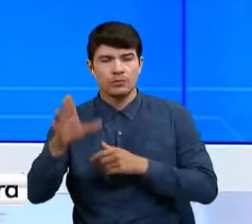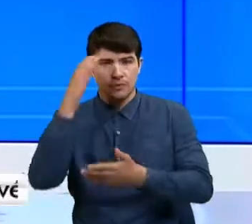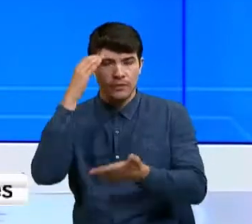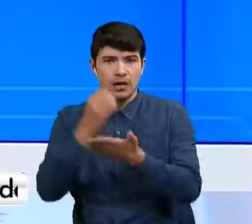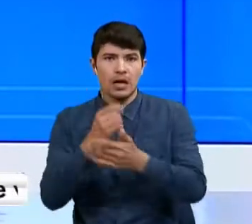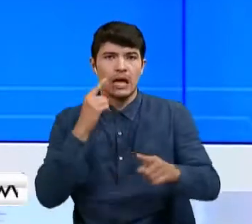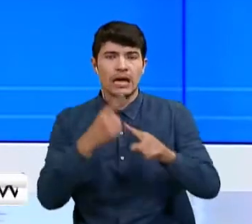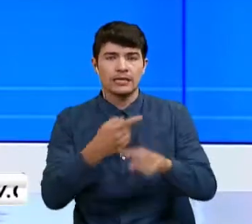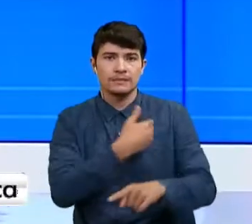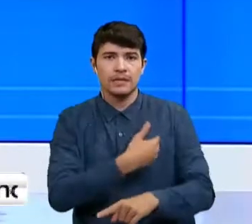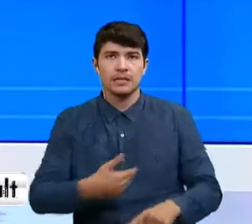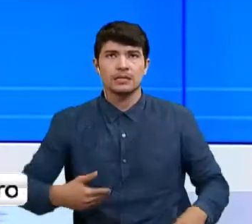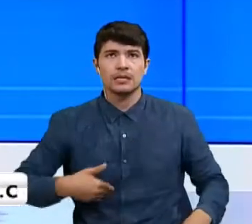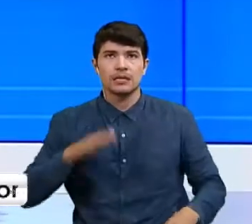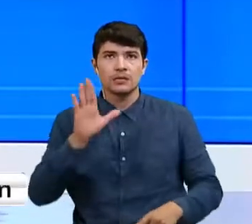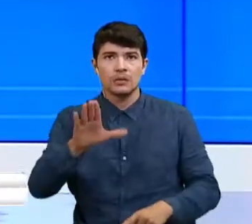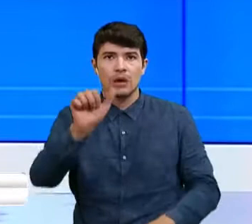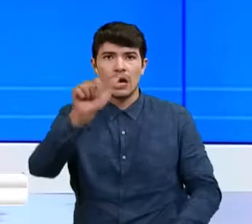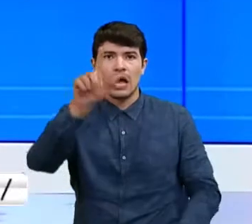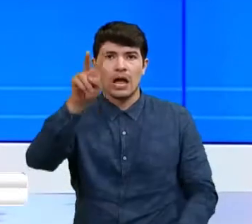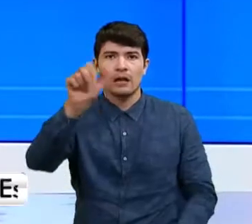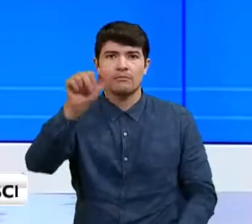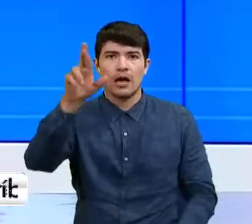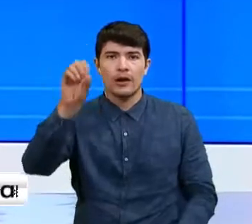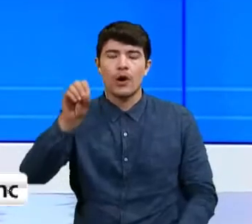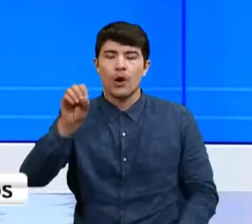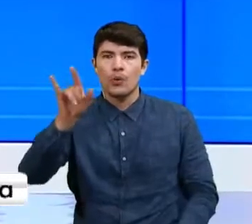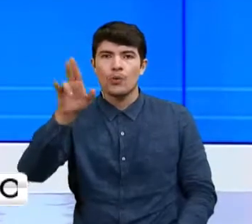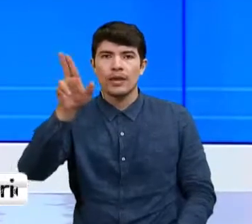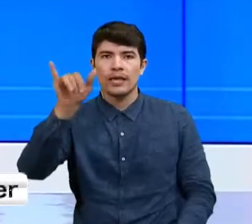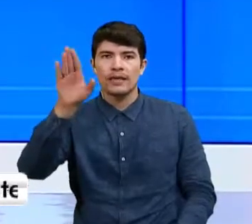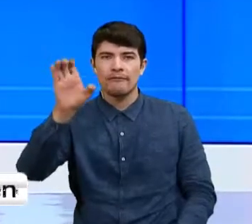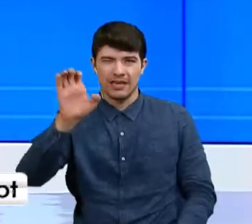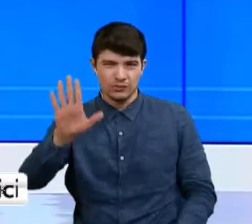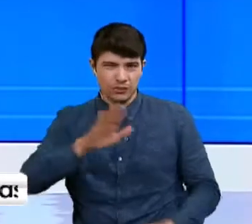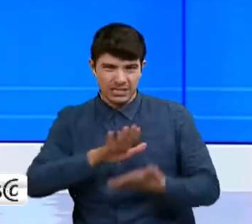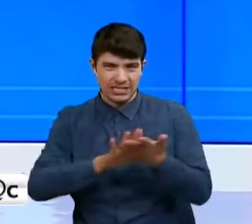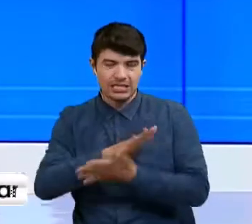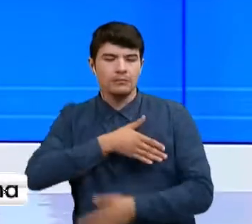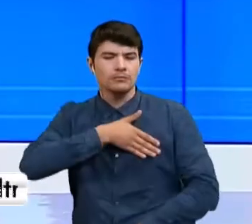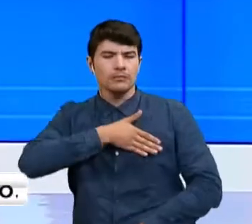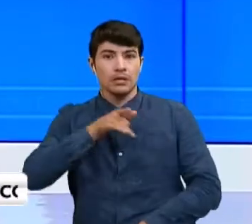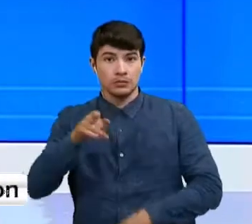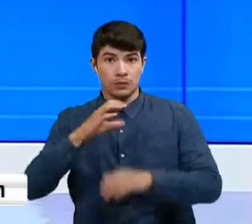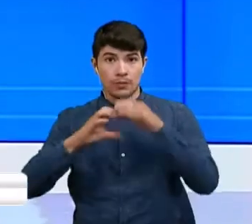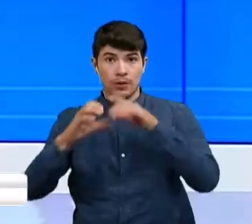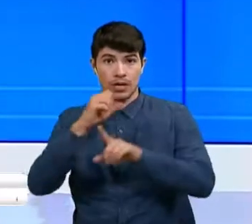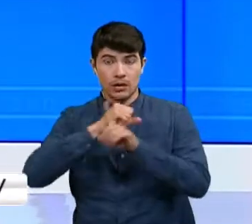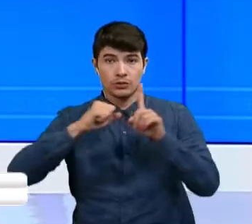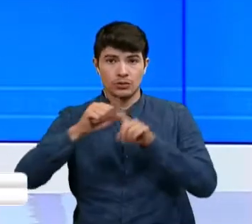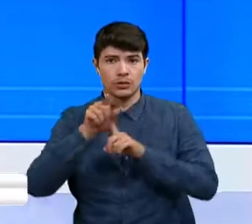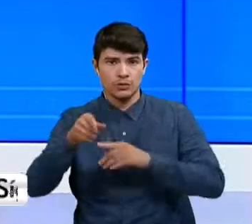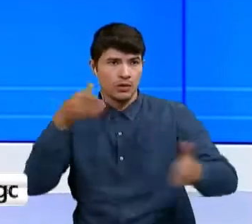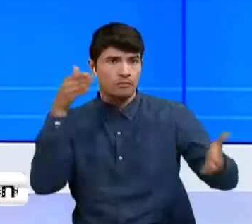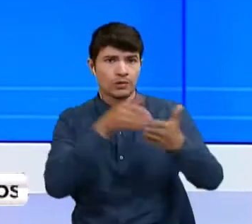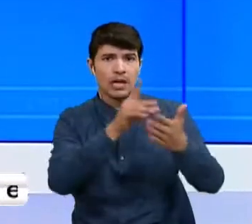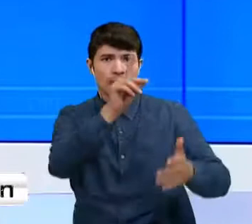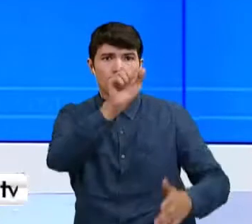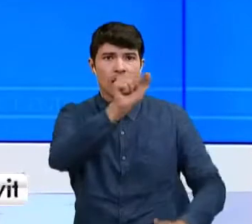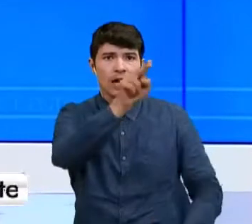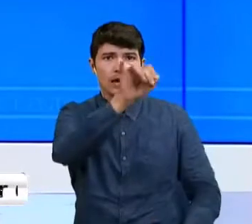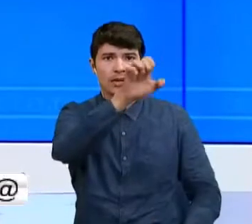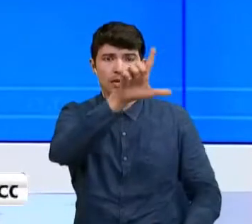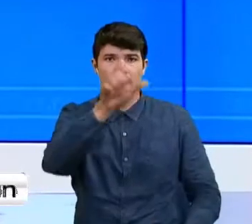presidente de los colombianos álvaro uribe vélez los comunicadores aseguran que las agresiones verbales contra daniel samper